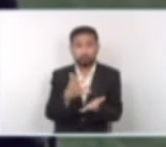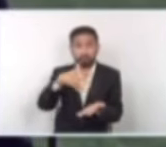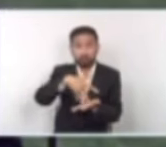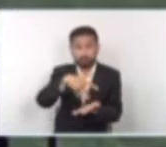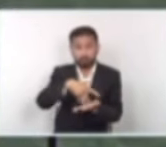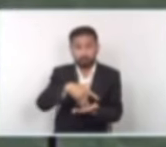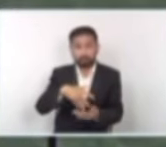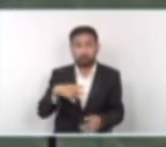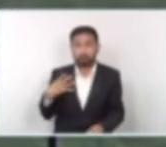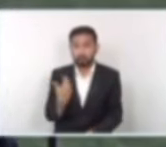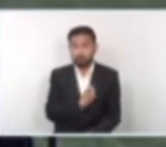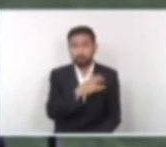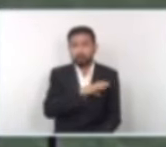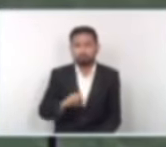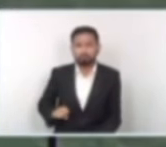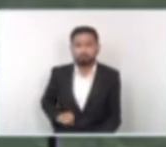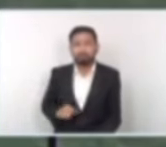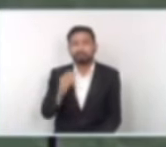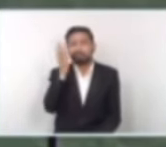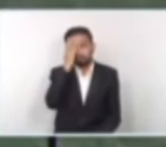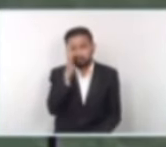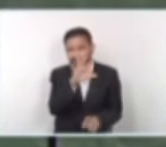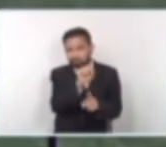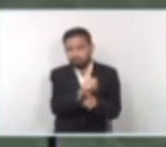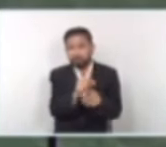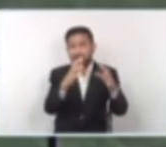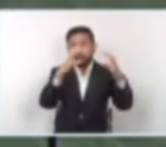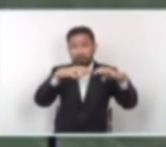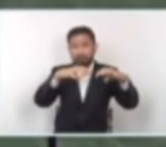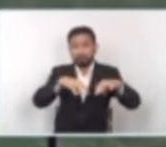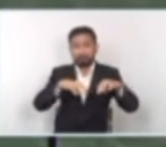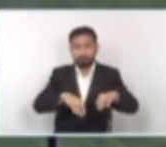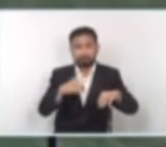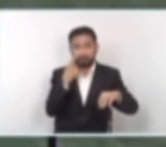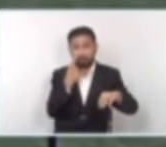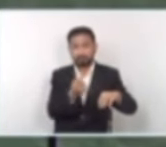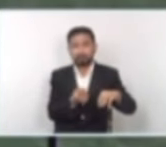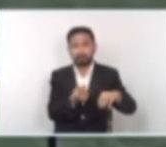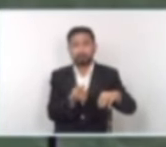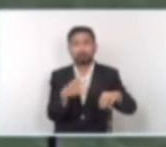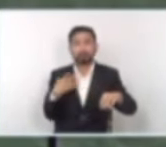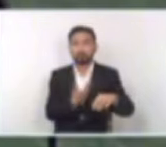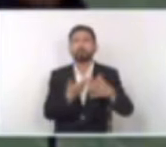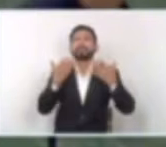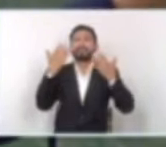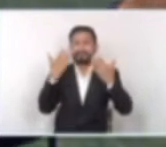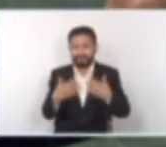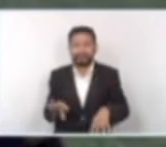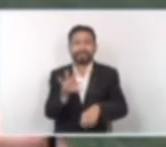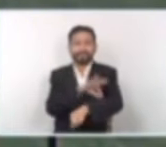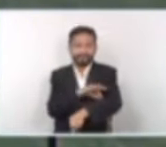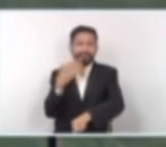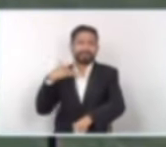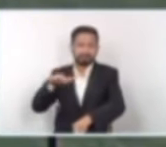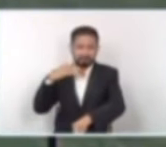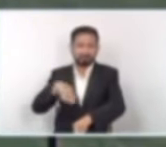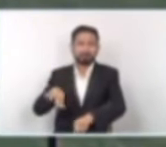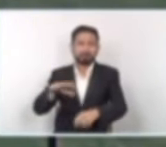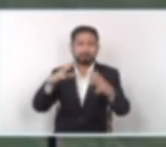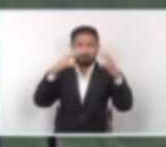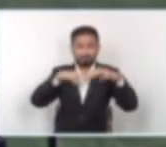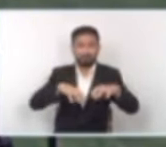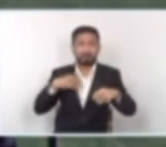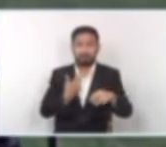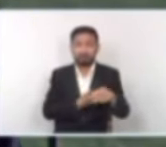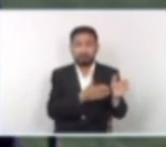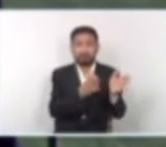Como salvadoreños reconocemos estos síntomas de la decadencia cuando los vemos, porque hemos pasado por todos ellos. Vivimos las